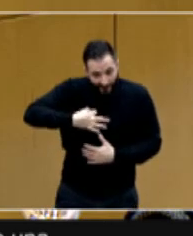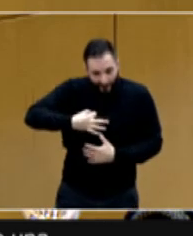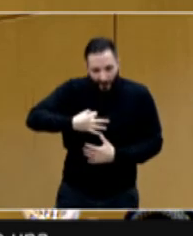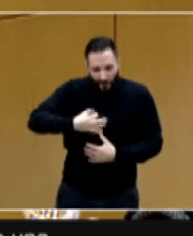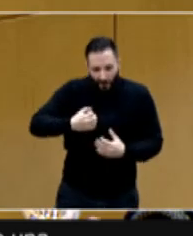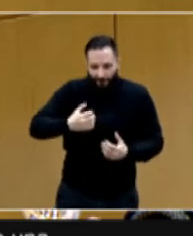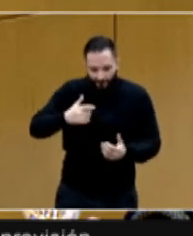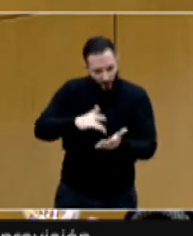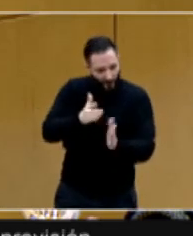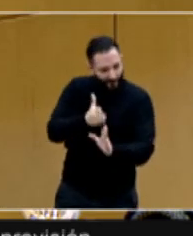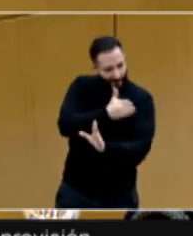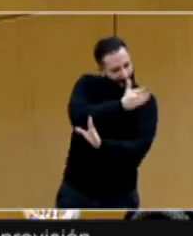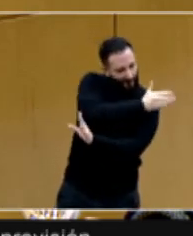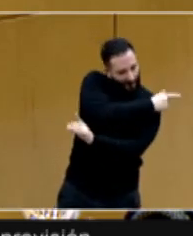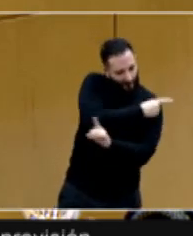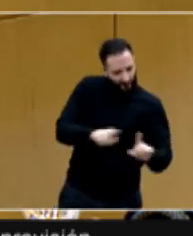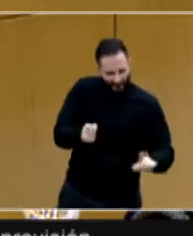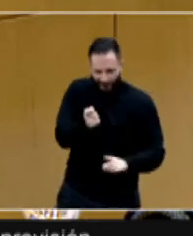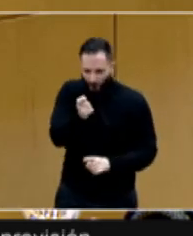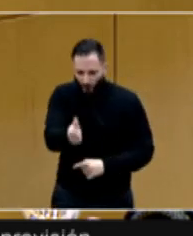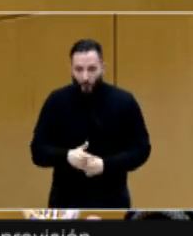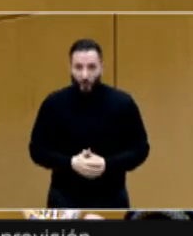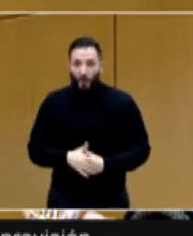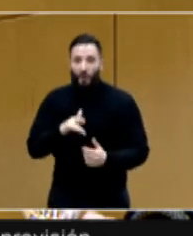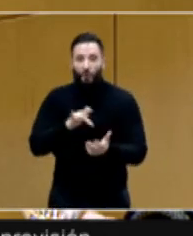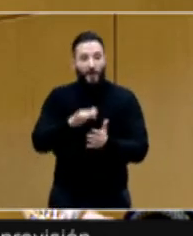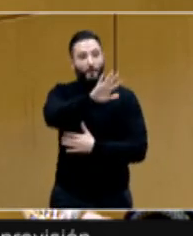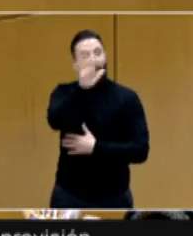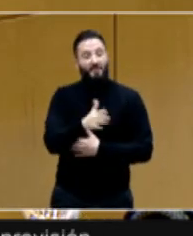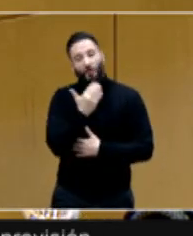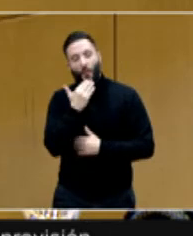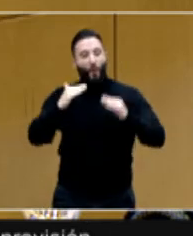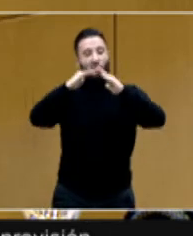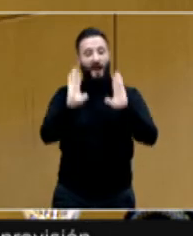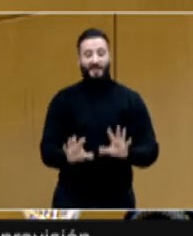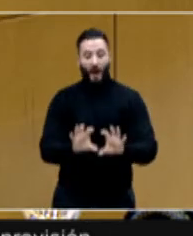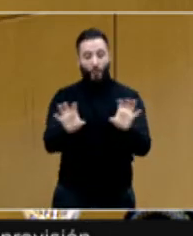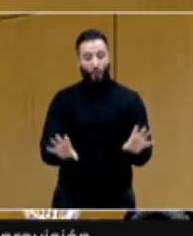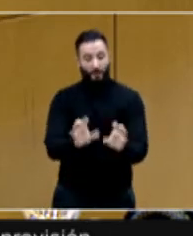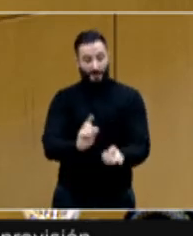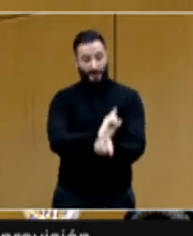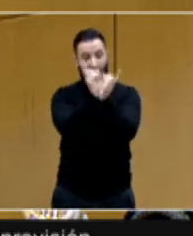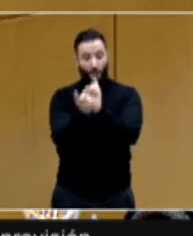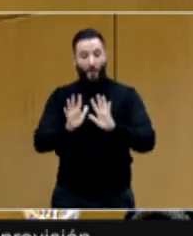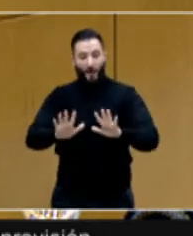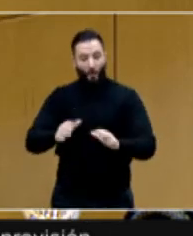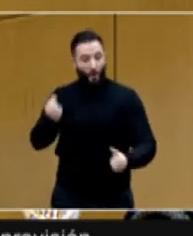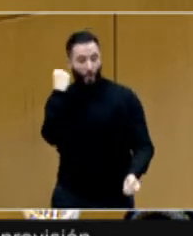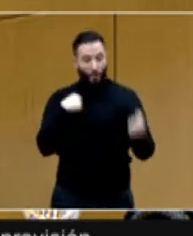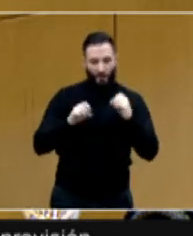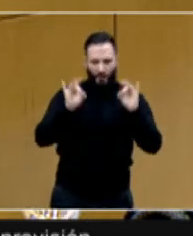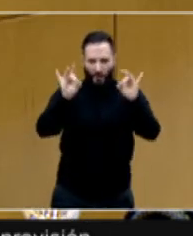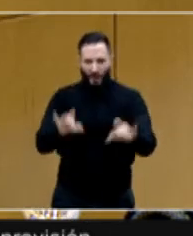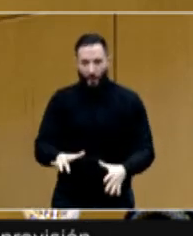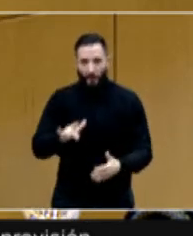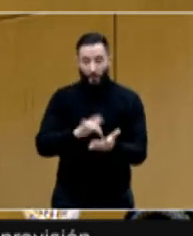verbales anteriores estamos llevándonos en el fondo parece que hemos cambiado los muebles pero no hemos cambiado la forma de actuar y mucho